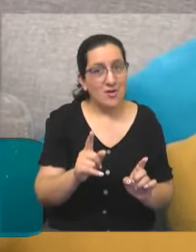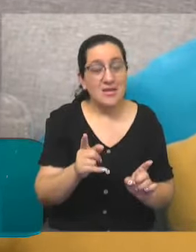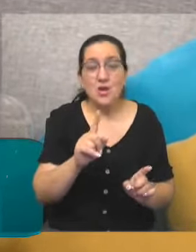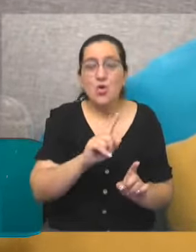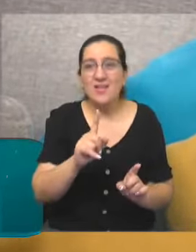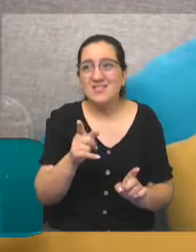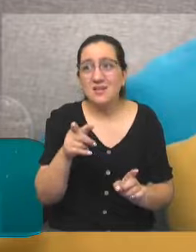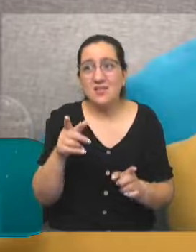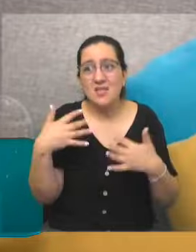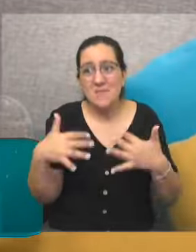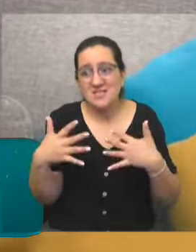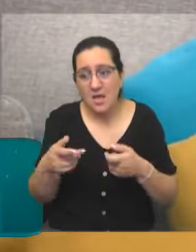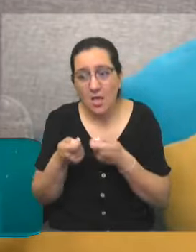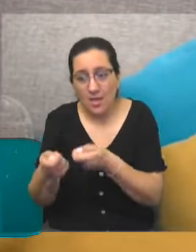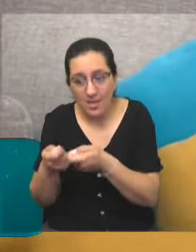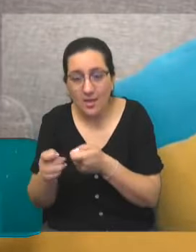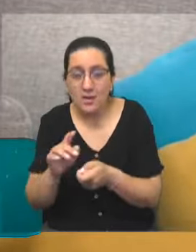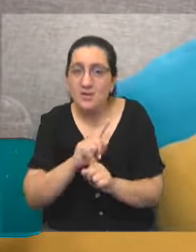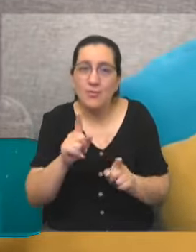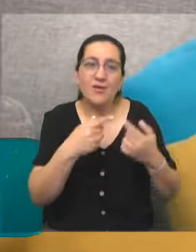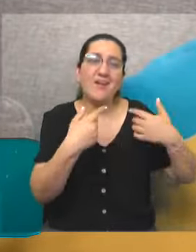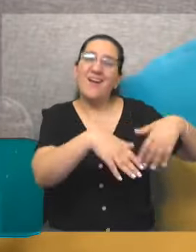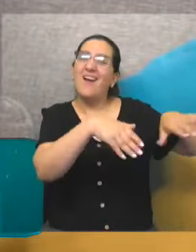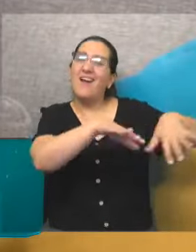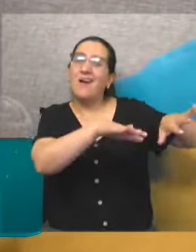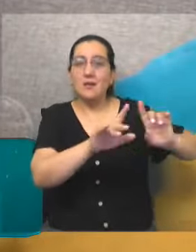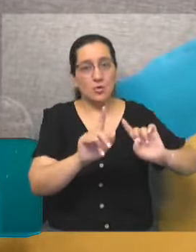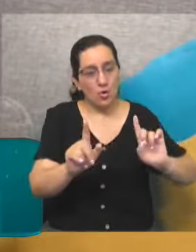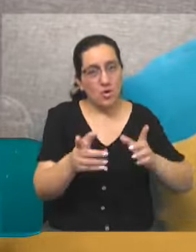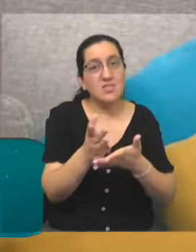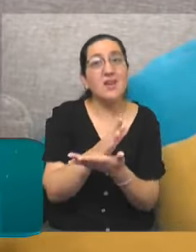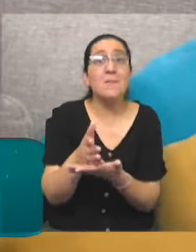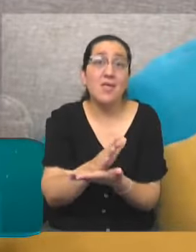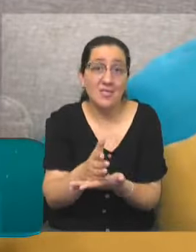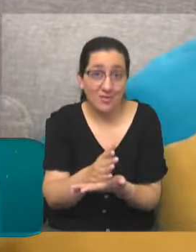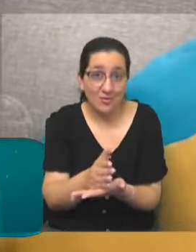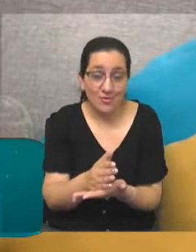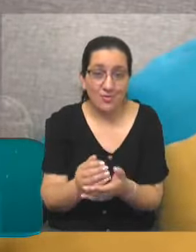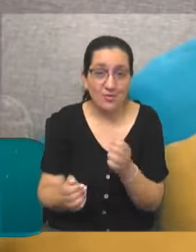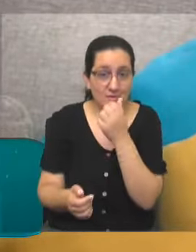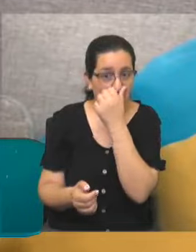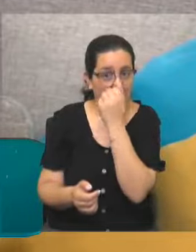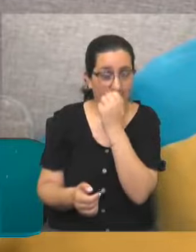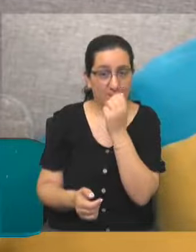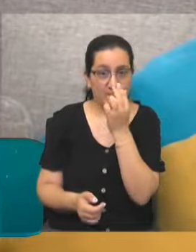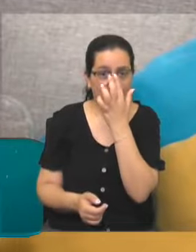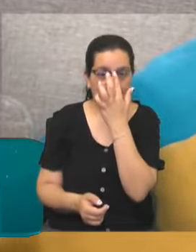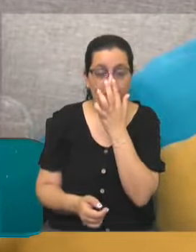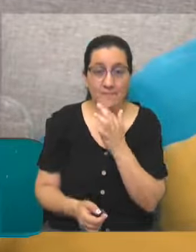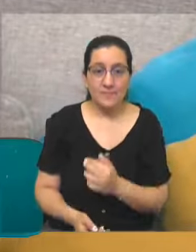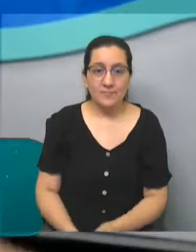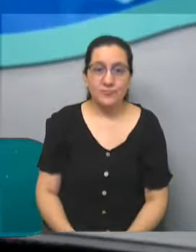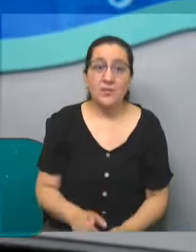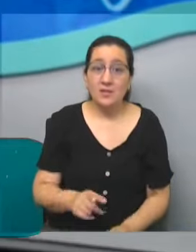adolescente cargado de tanto miedo en este proceso necesita confrontar mínimamente con, y me voy a morir de hambre. Lo que pasa y vos que